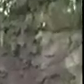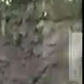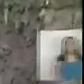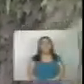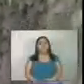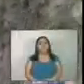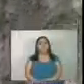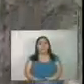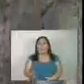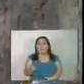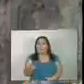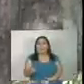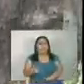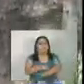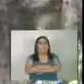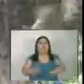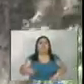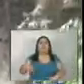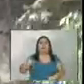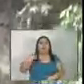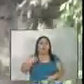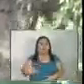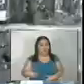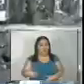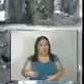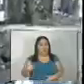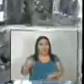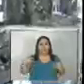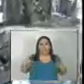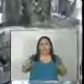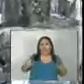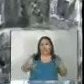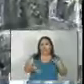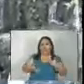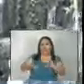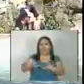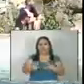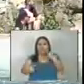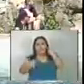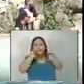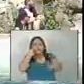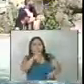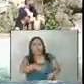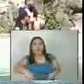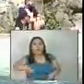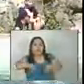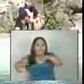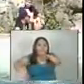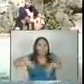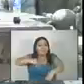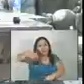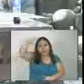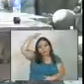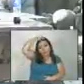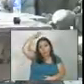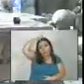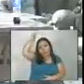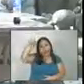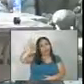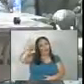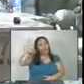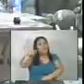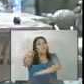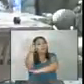A días que finalice este año, decenas de salvadoreños visitan el Turicentro Los Chorros en el